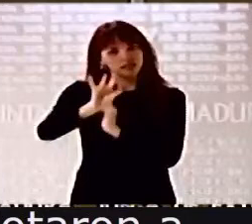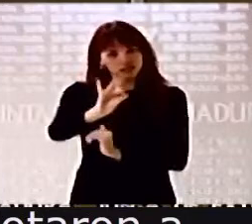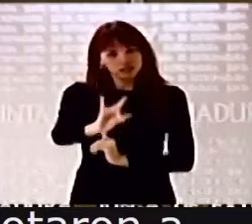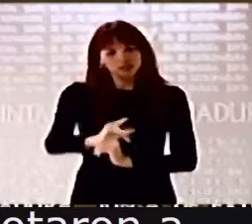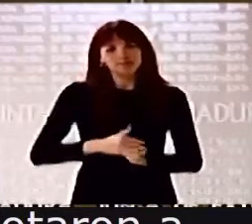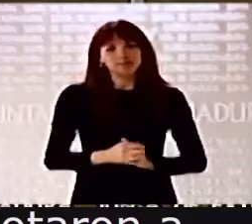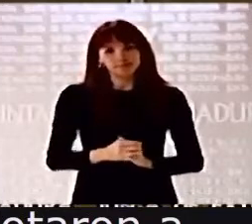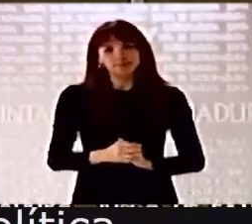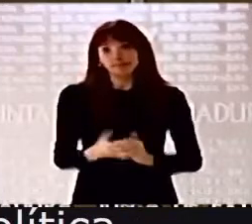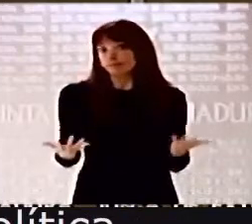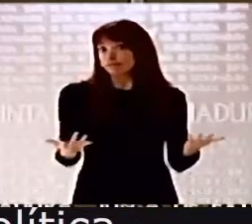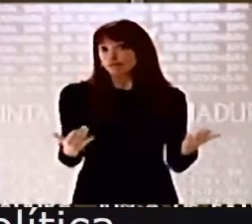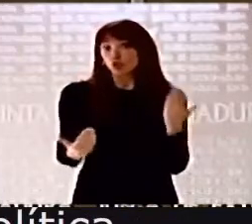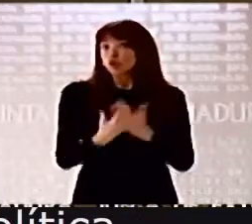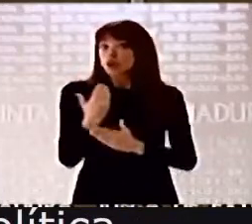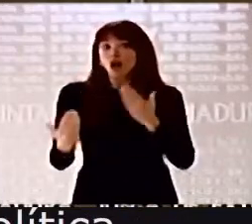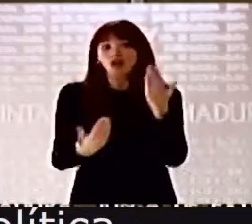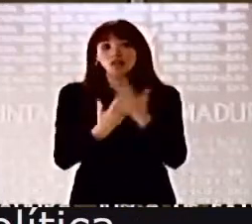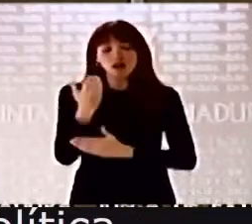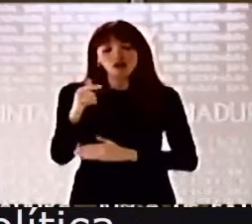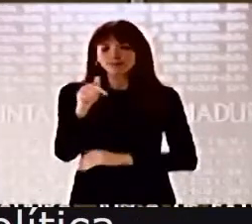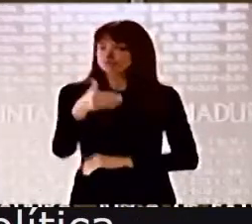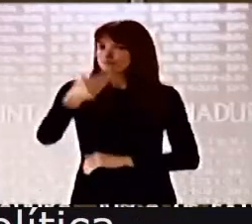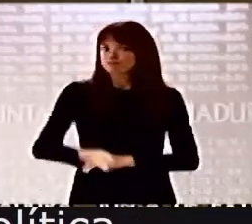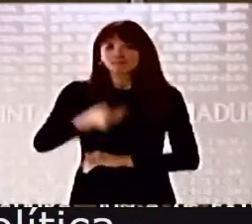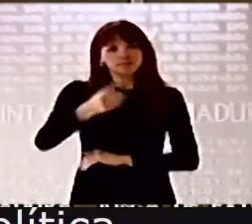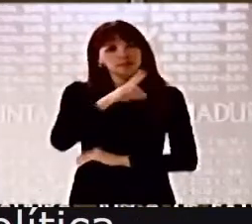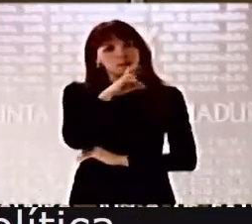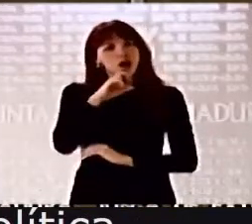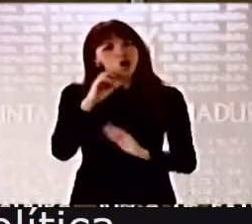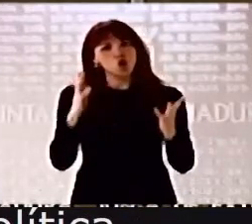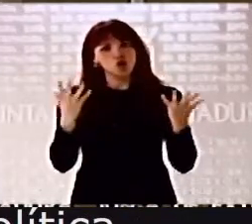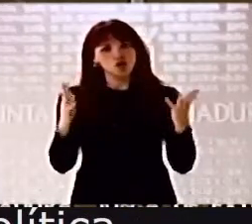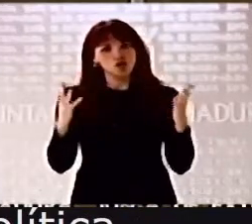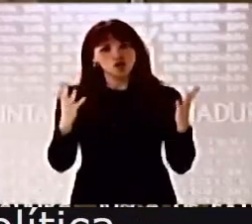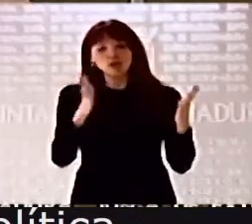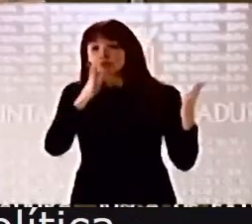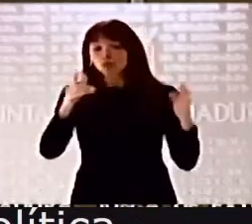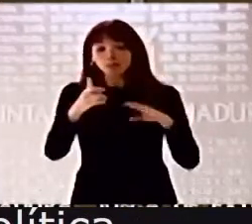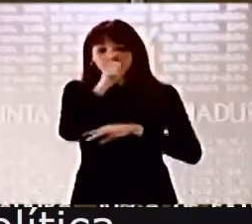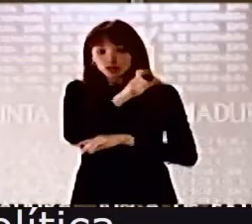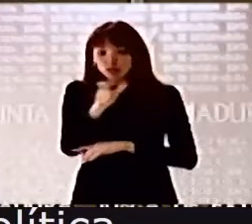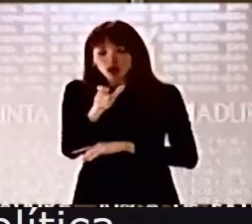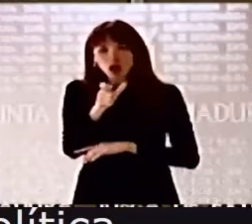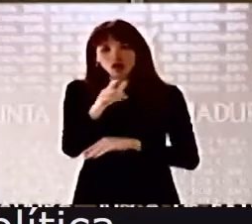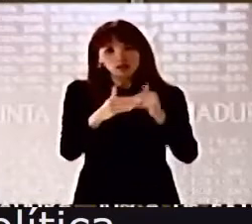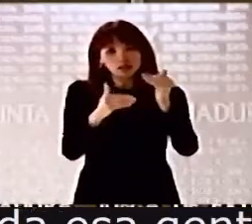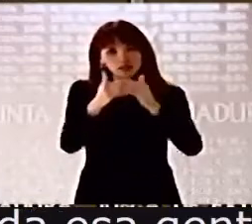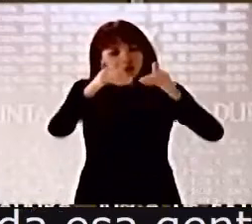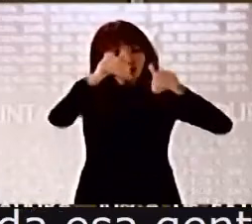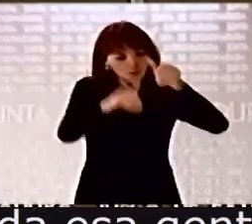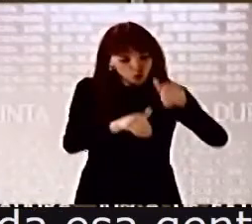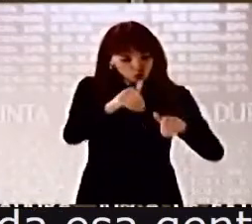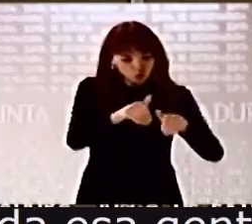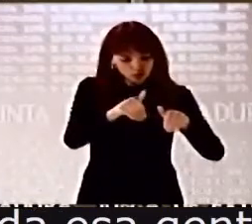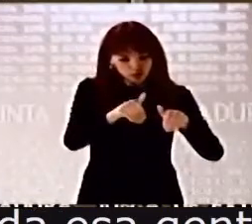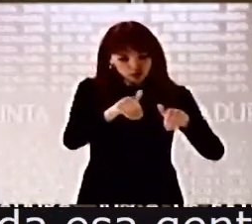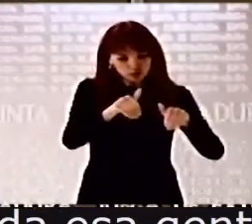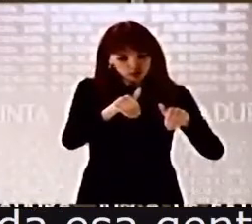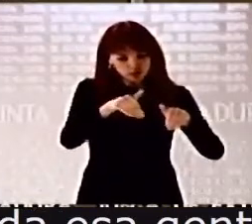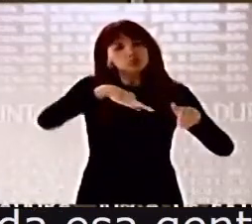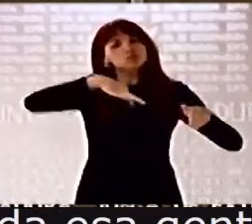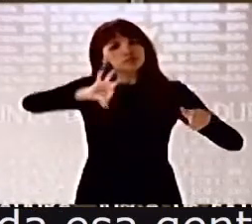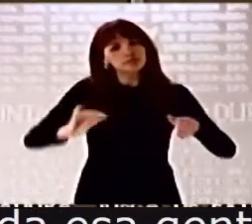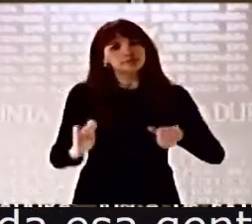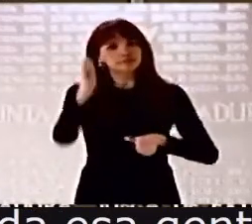a lo que cada día le otorgo más importancia y más valor. Toda esa gente que con su voto fue capaz de que aquí